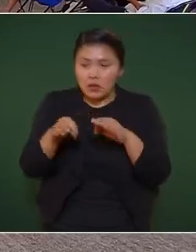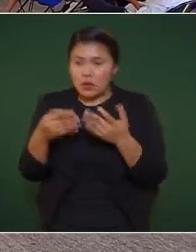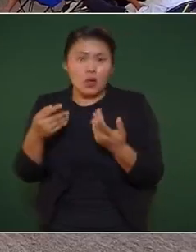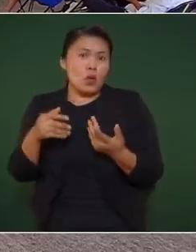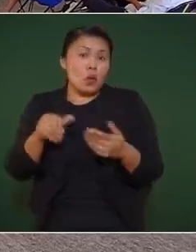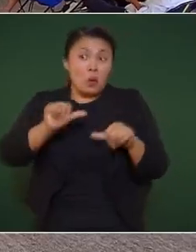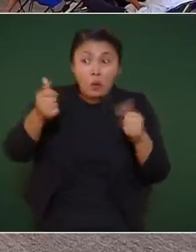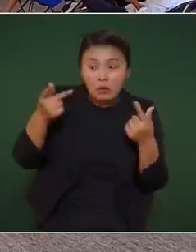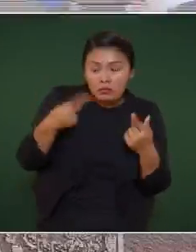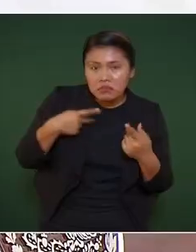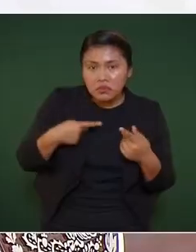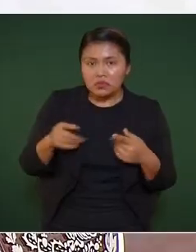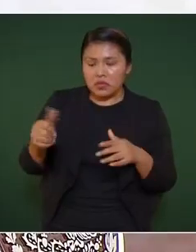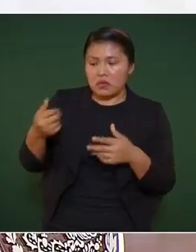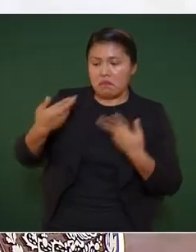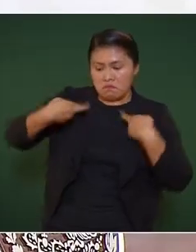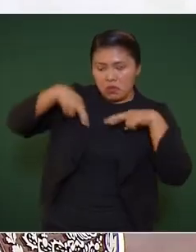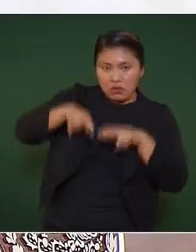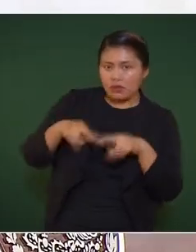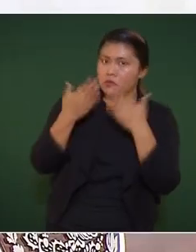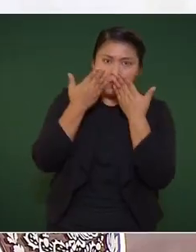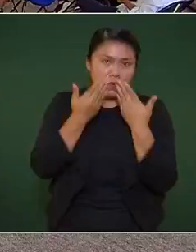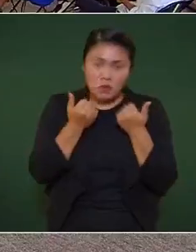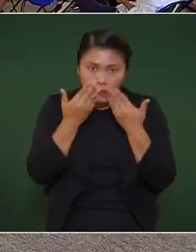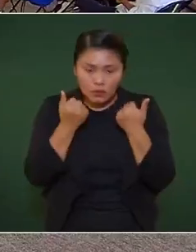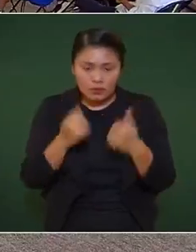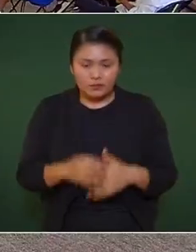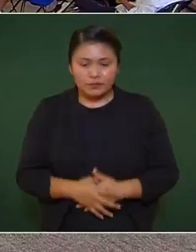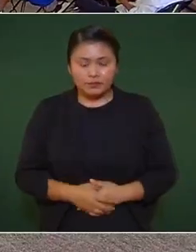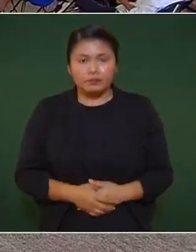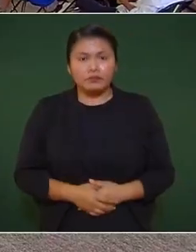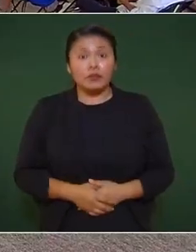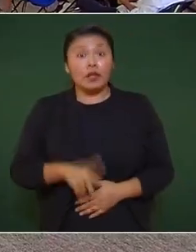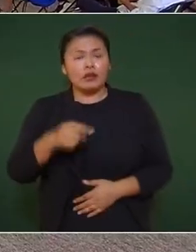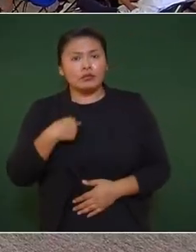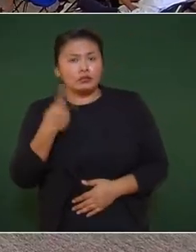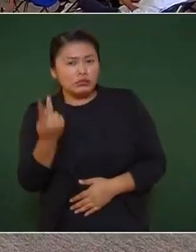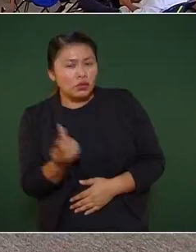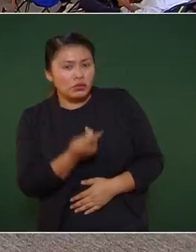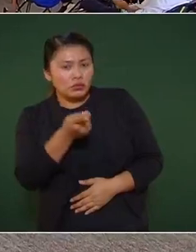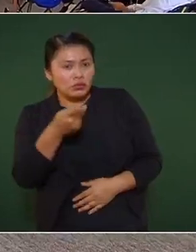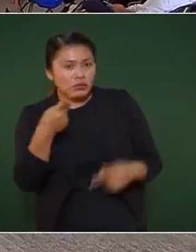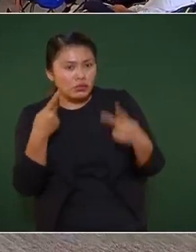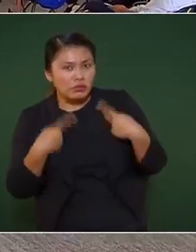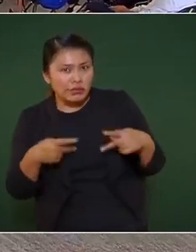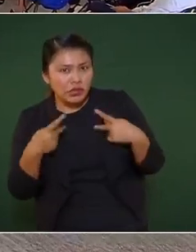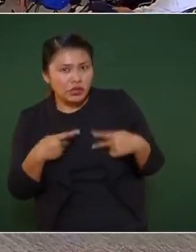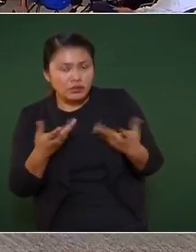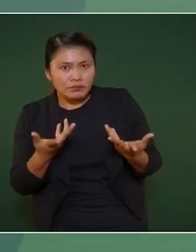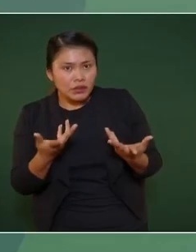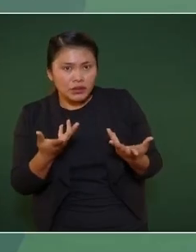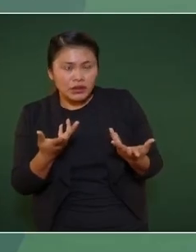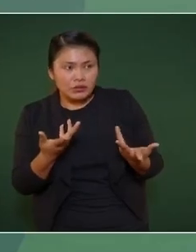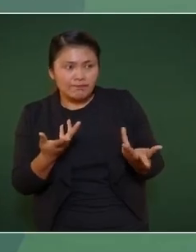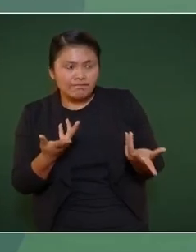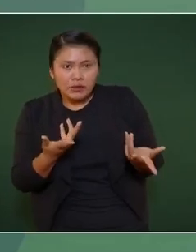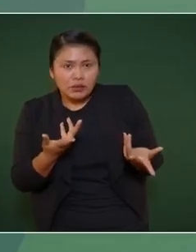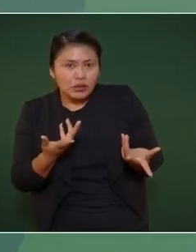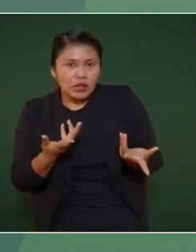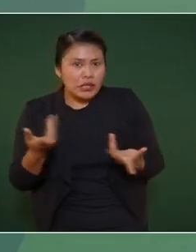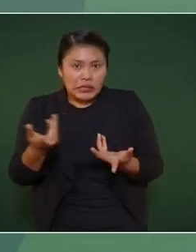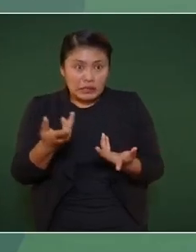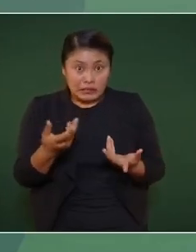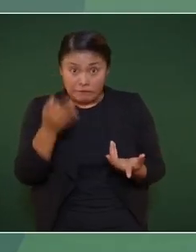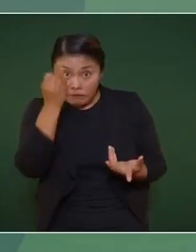intermediación. Entonces, ¿esta persona se trataría de un defraudador? Sí, no podría decir